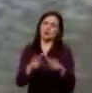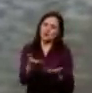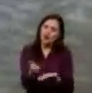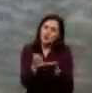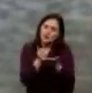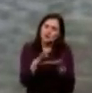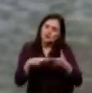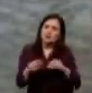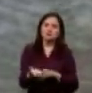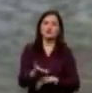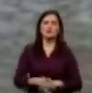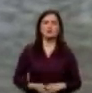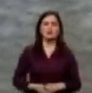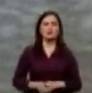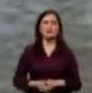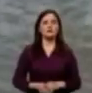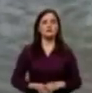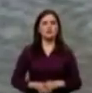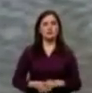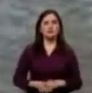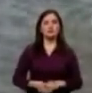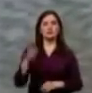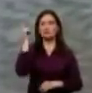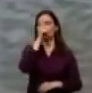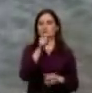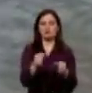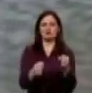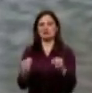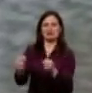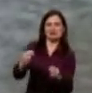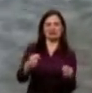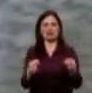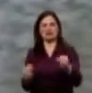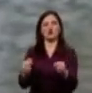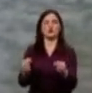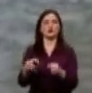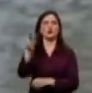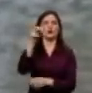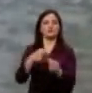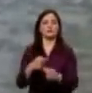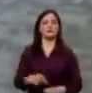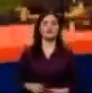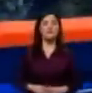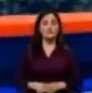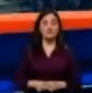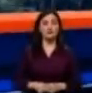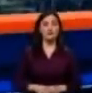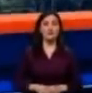pronta solución para este inconveniente, pues complica el flujo vehicular. Esto en el norte de la ciudad.